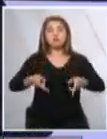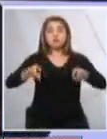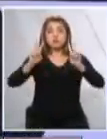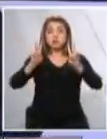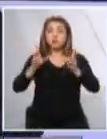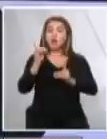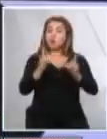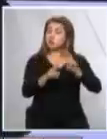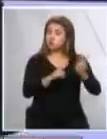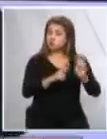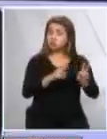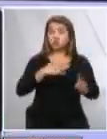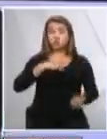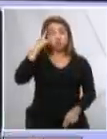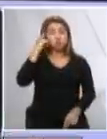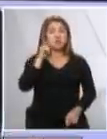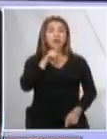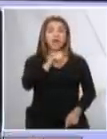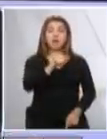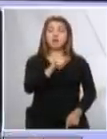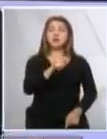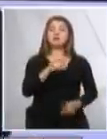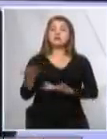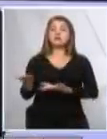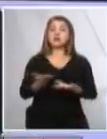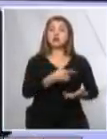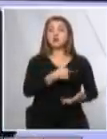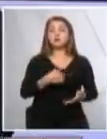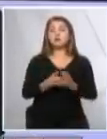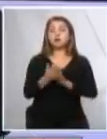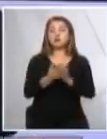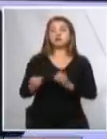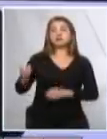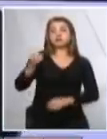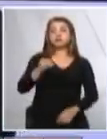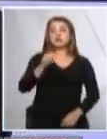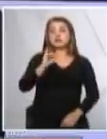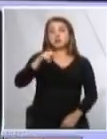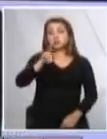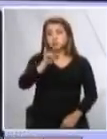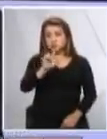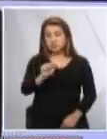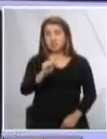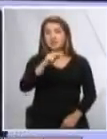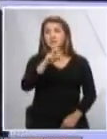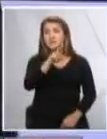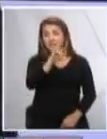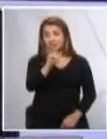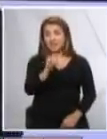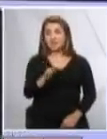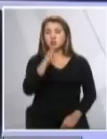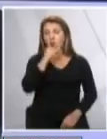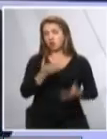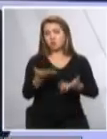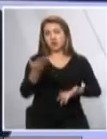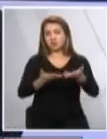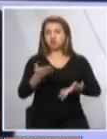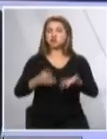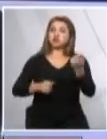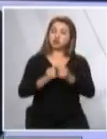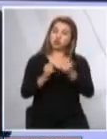ciertas soluciones. Yo creo que de ahí a traer nombres como Pérez Yoma o Insulza no tiene punto de comparación con el